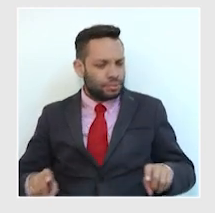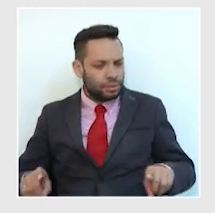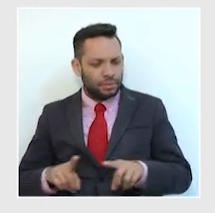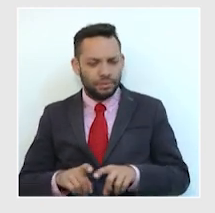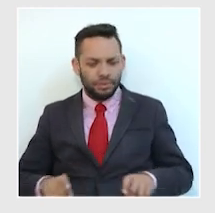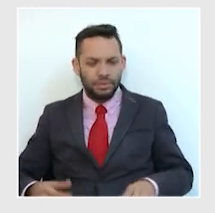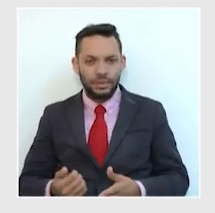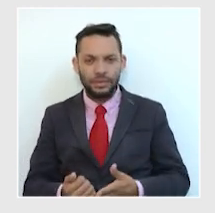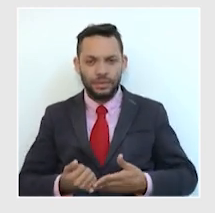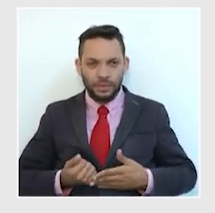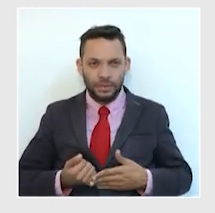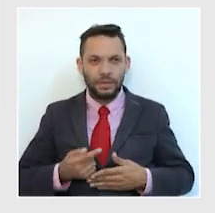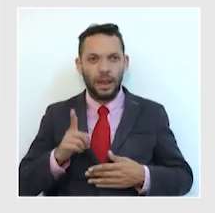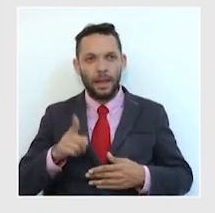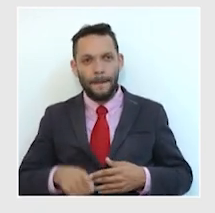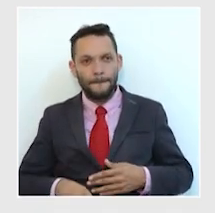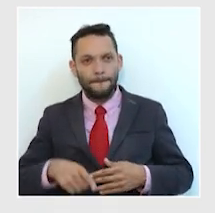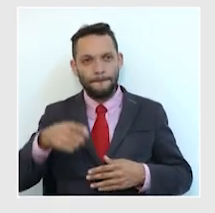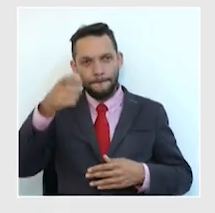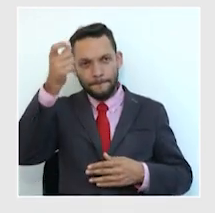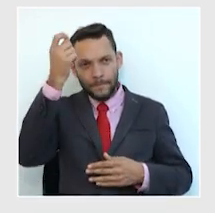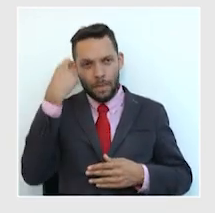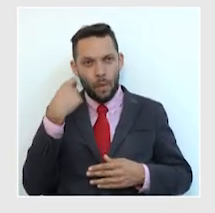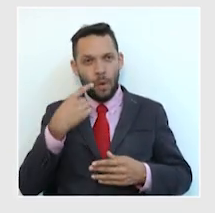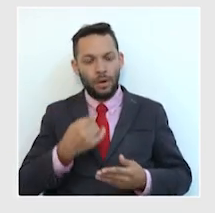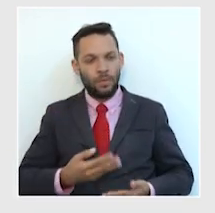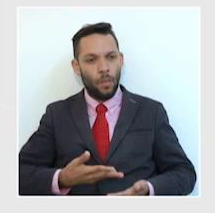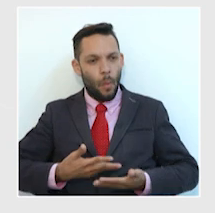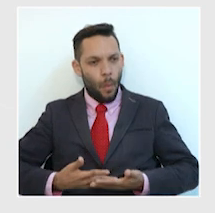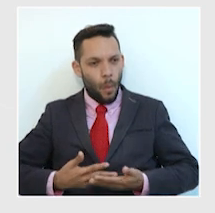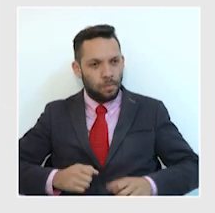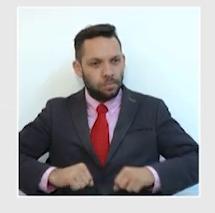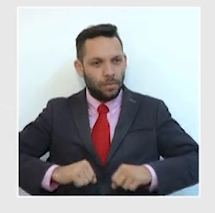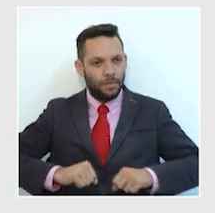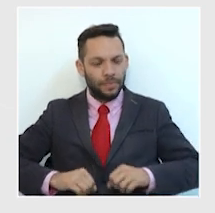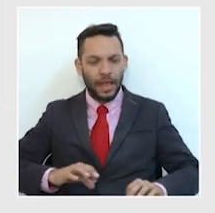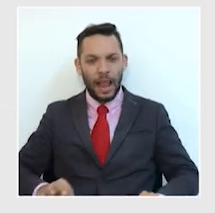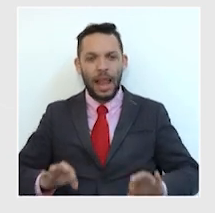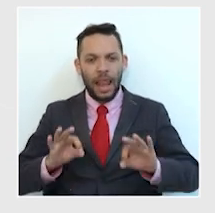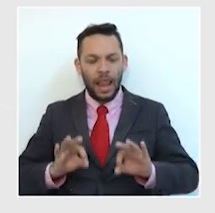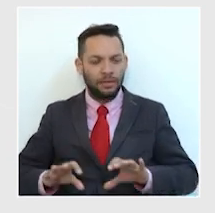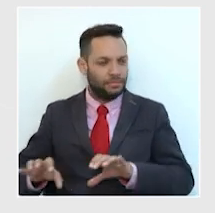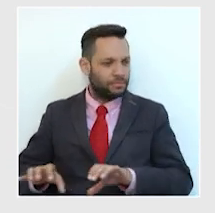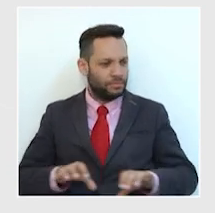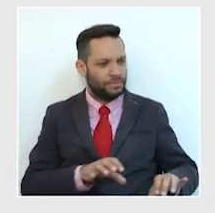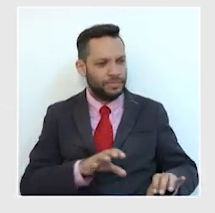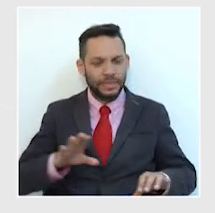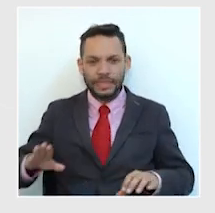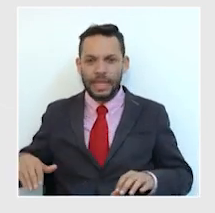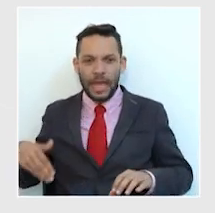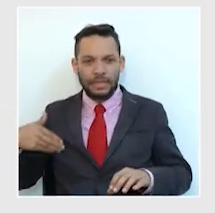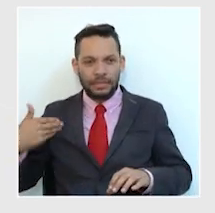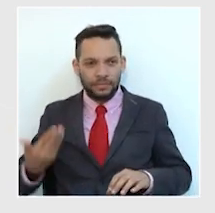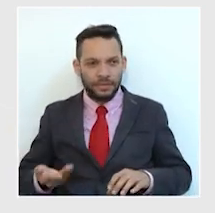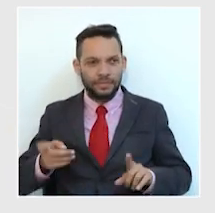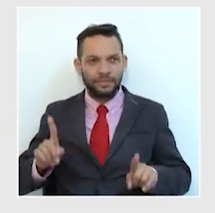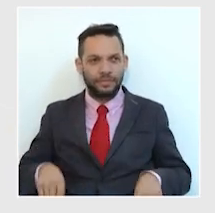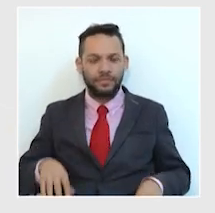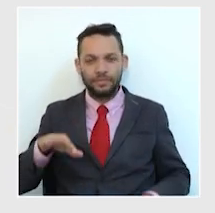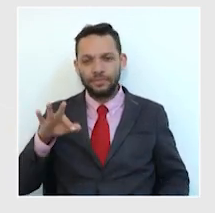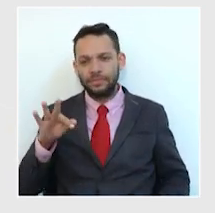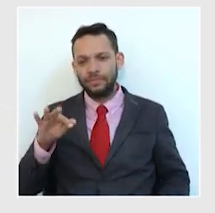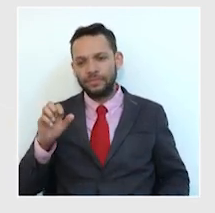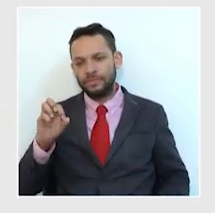ejemplo para una molienda de la piel para una hidratación etcétera a partir del agua termal pasamos al producto termal digamos